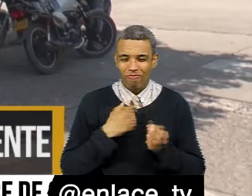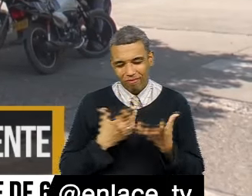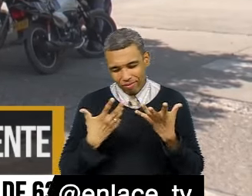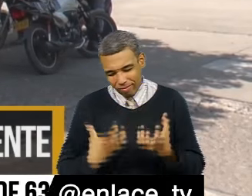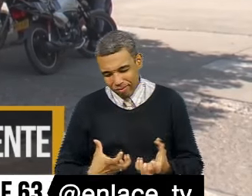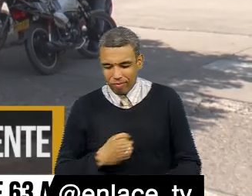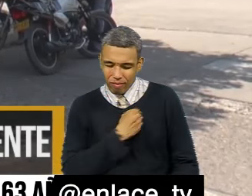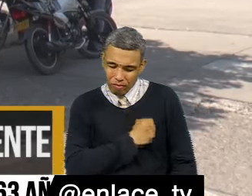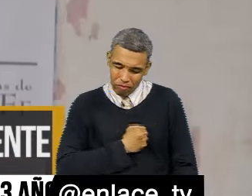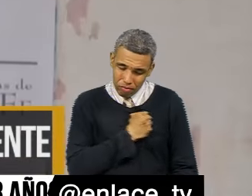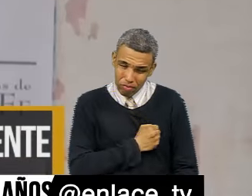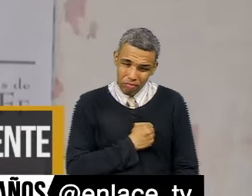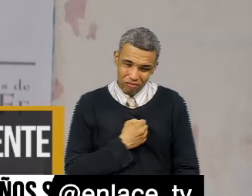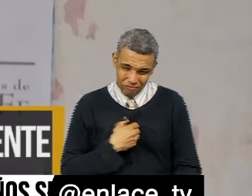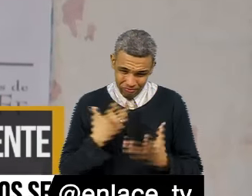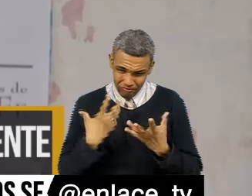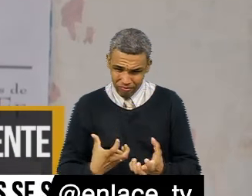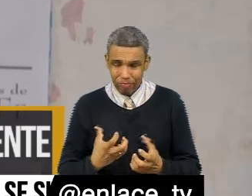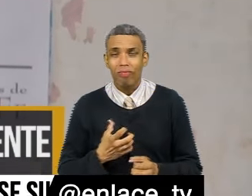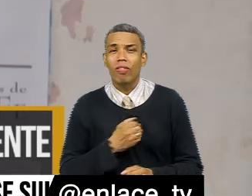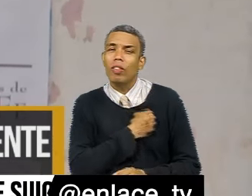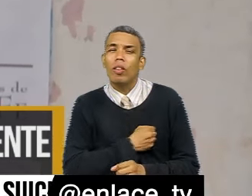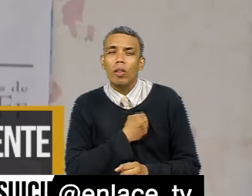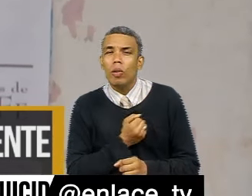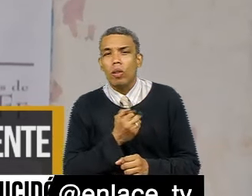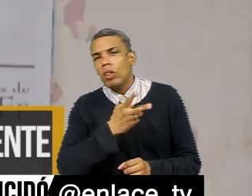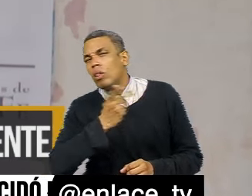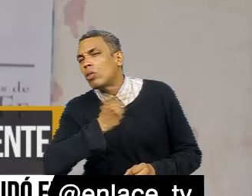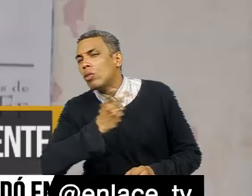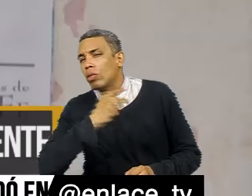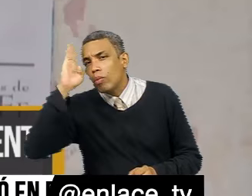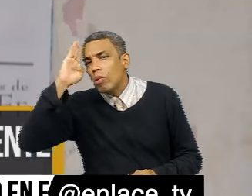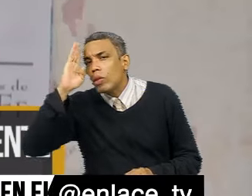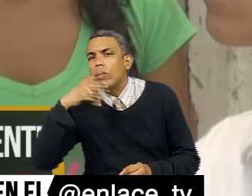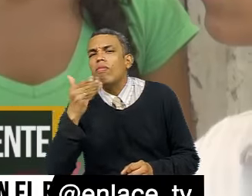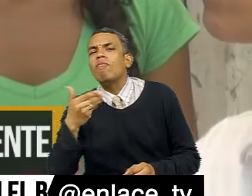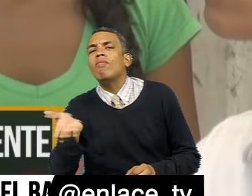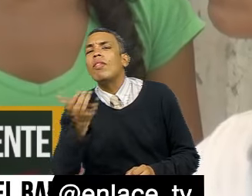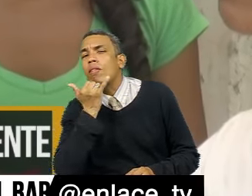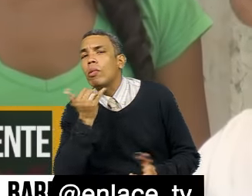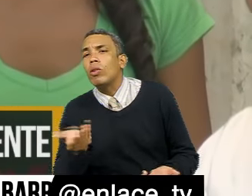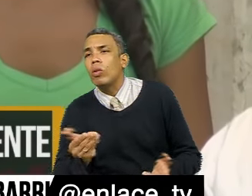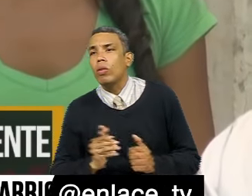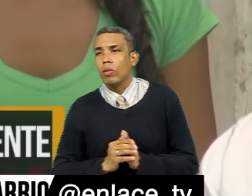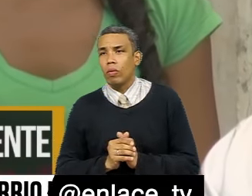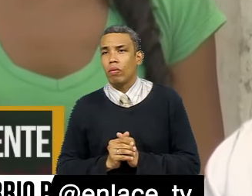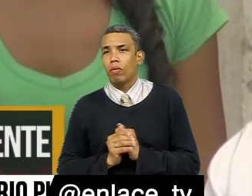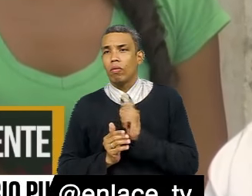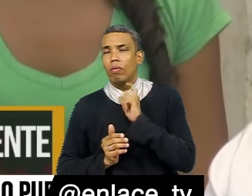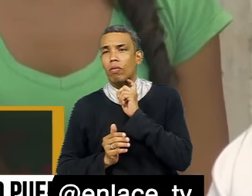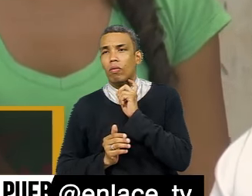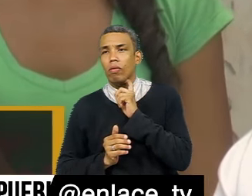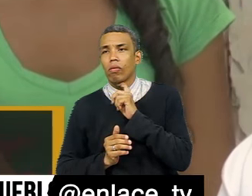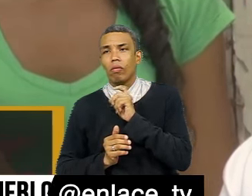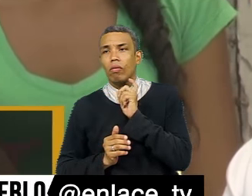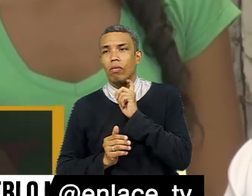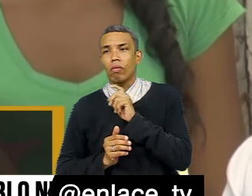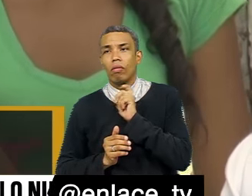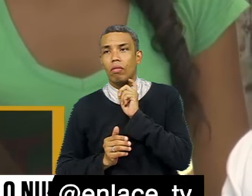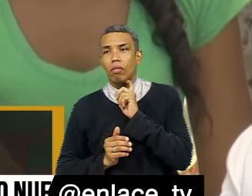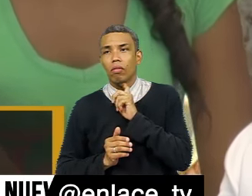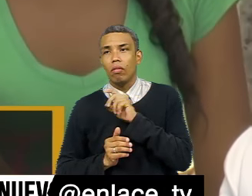lo sucedido y les expliquen qué va a pasar con los responsables de este hecho. Que haya justicia. Lo que le hicieron a mi mamá